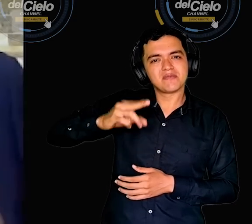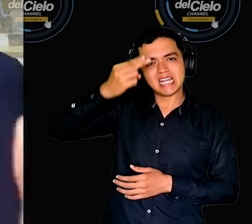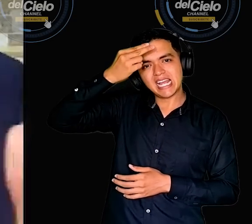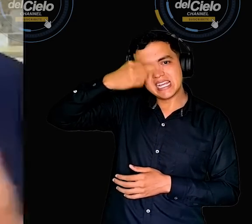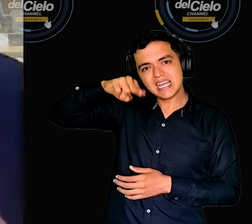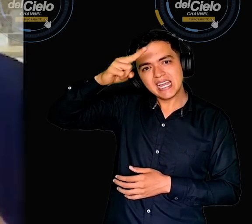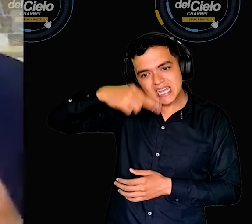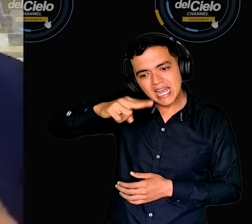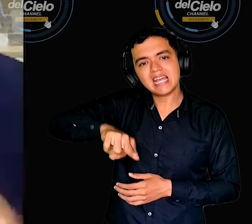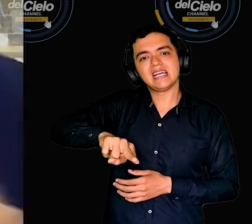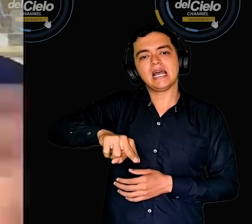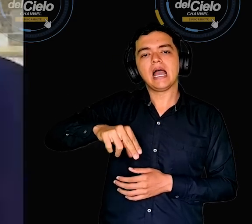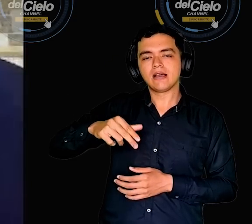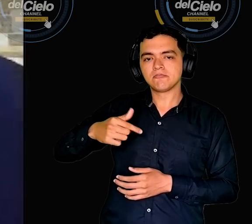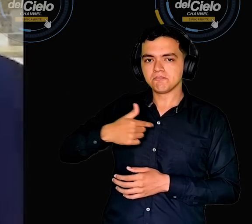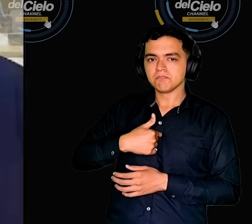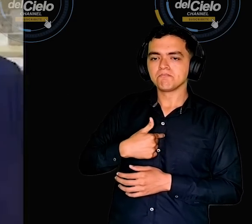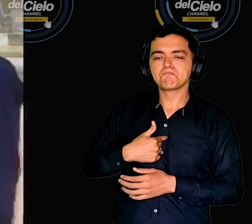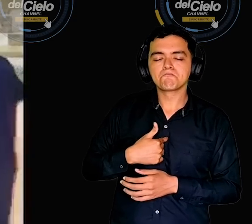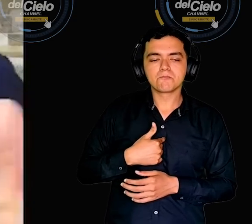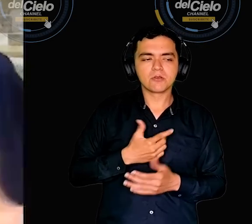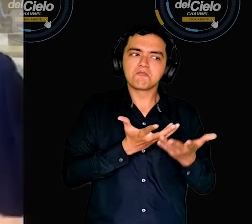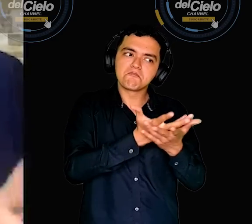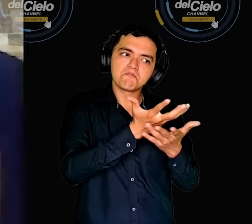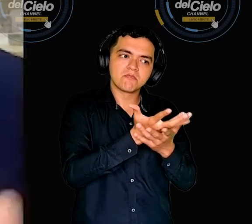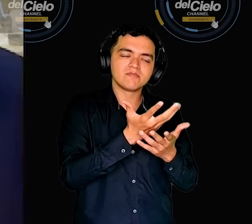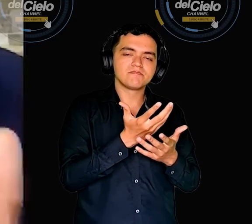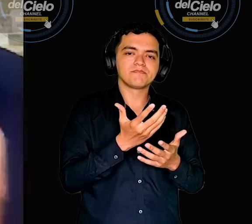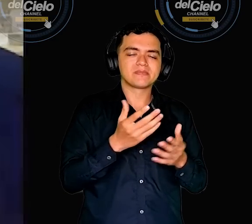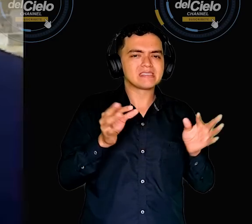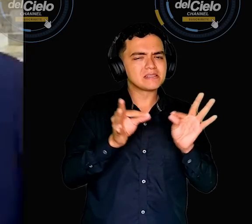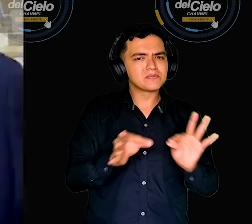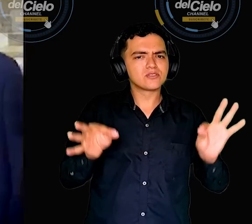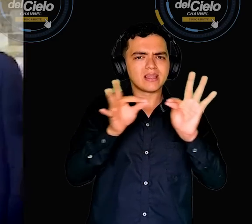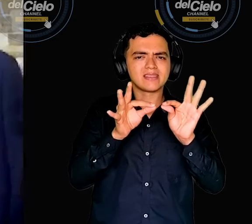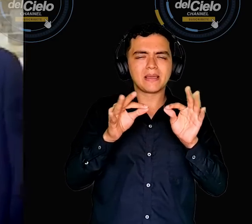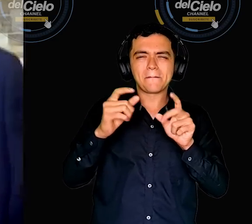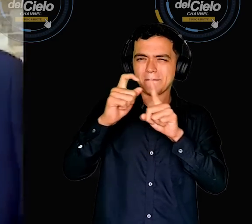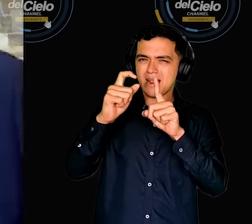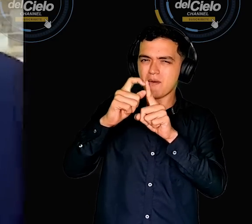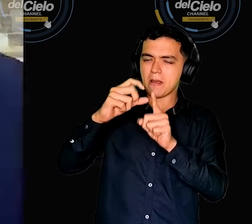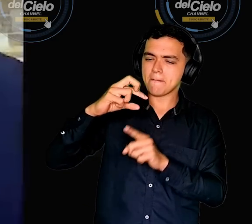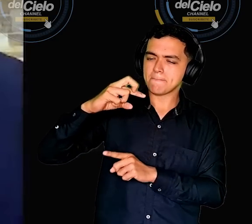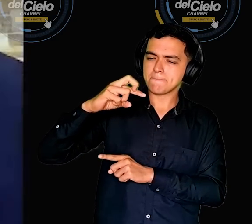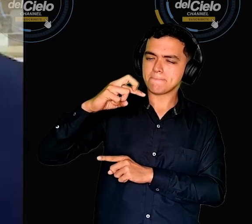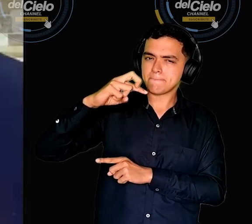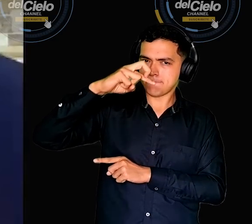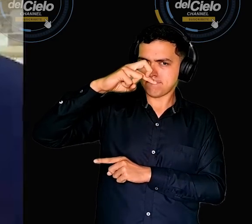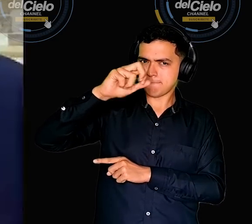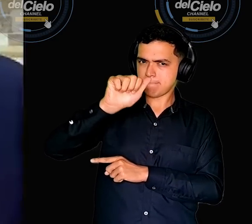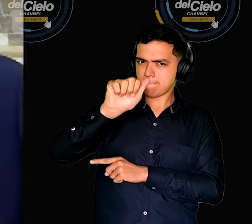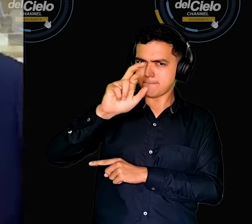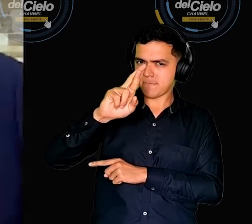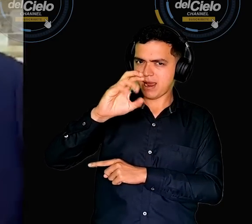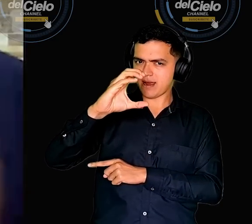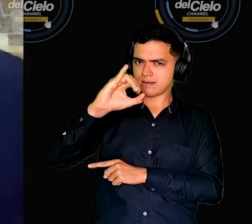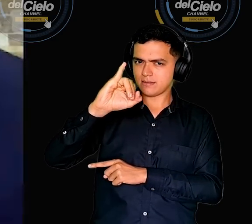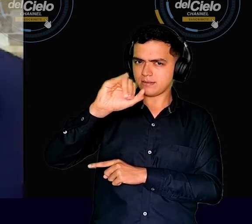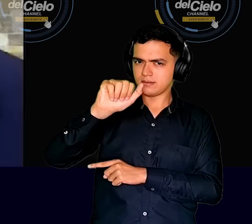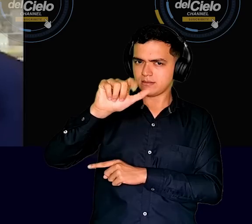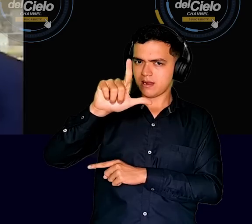total. Así que una buena manera de relacionarnos internamente, de